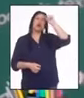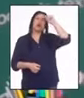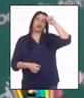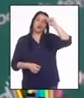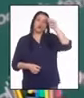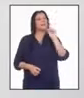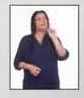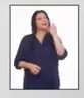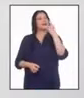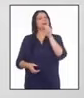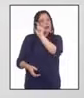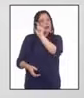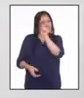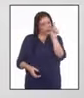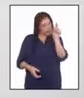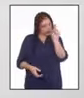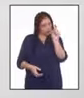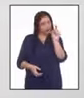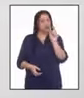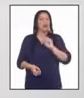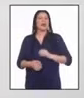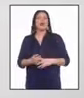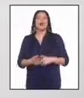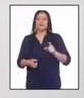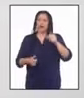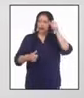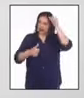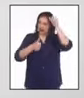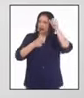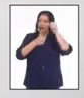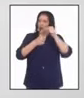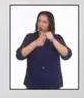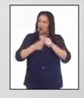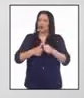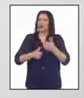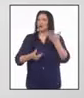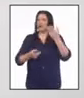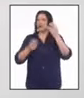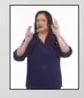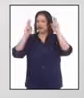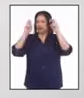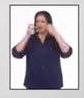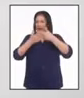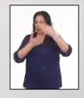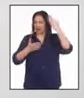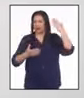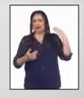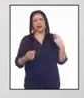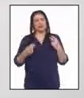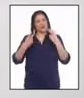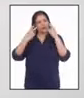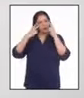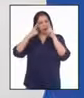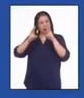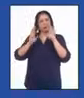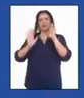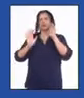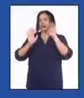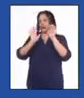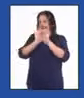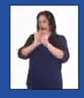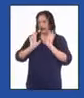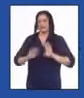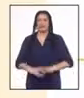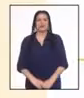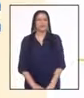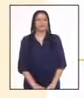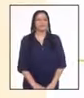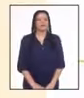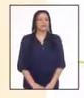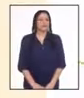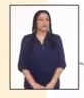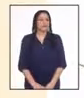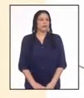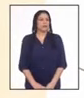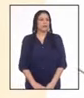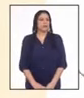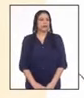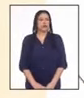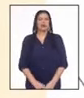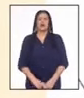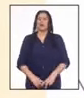el primer párrafo. Para recordar un poco de este tema, veamos el siguiente ejemplo.